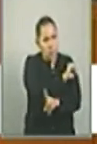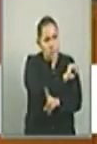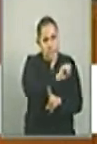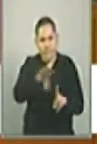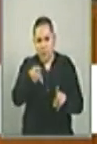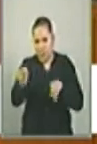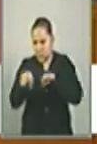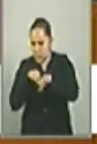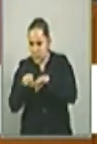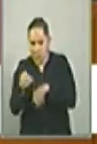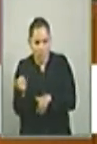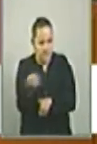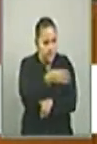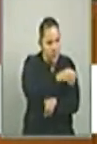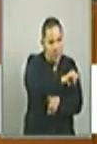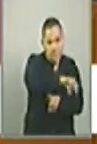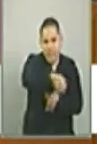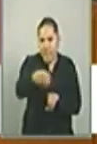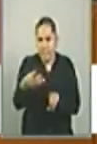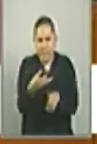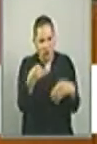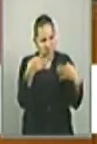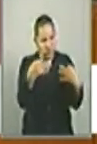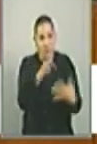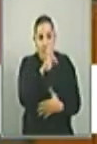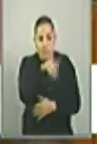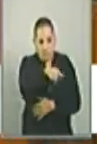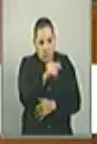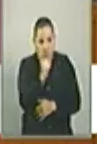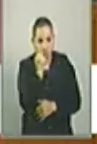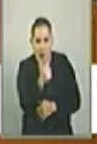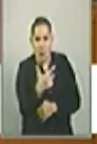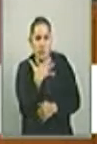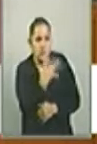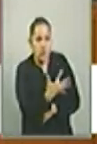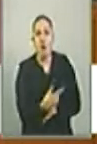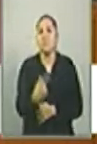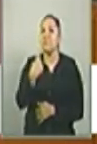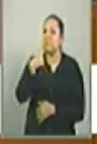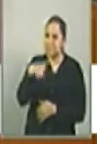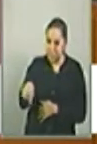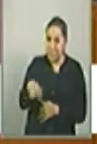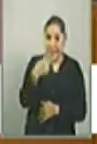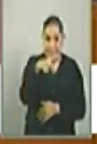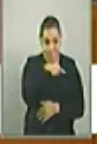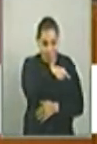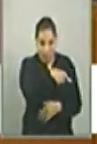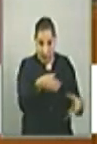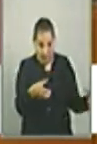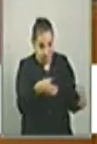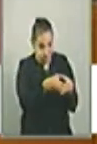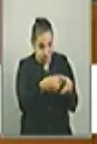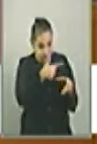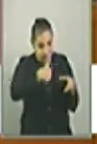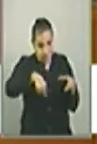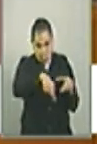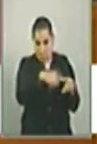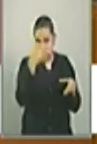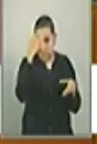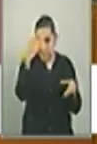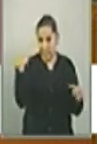investigaciones correspondientes. Pues esta actividad que tiene esta Unidad de Inteligencia Financiera se ha convertido en una obstrucción a